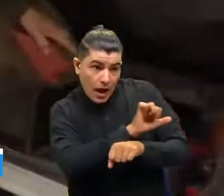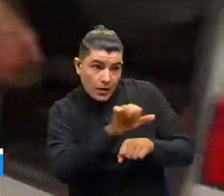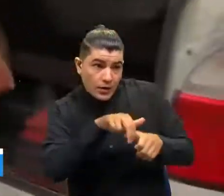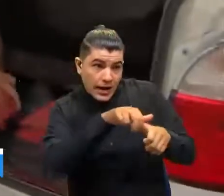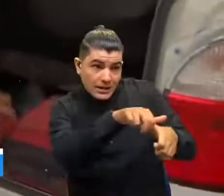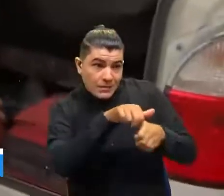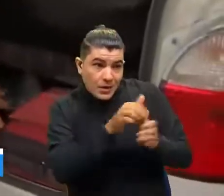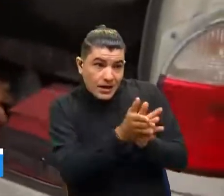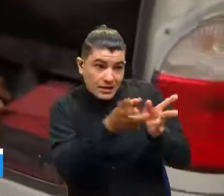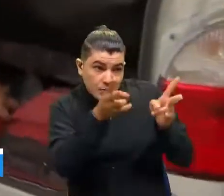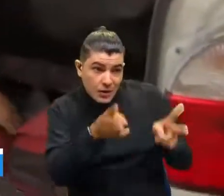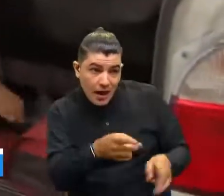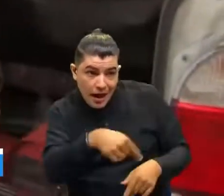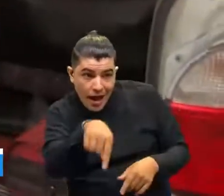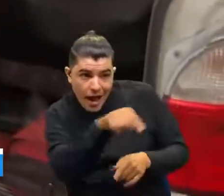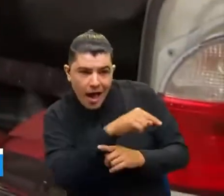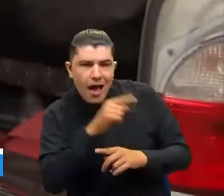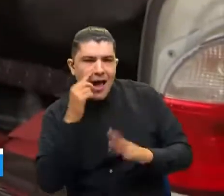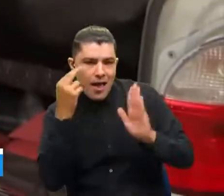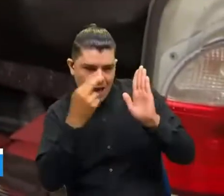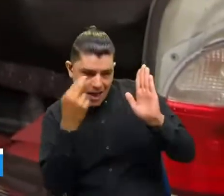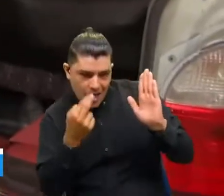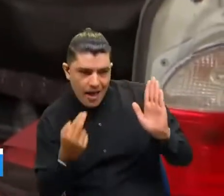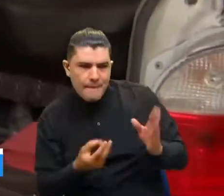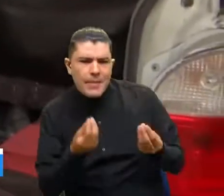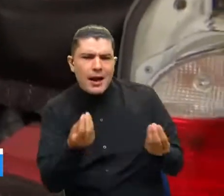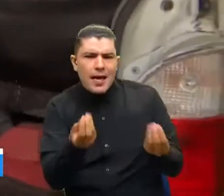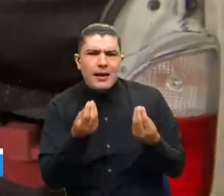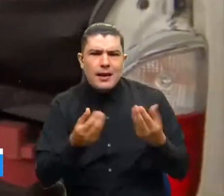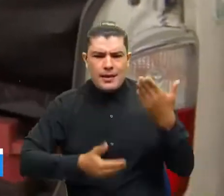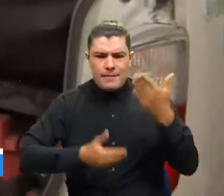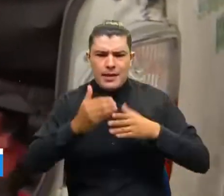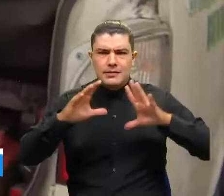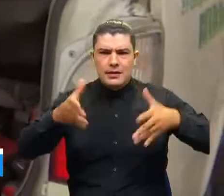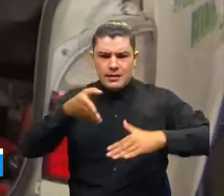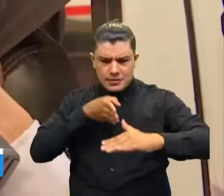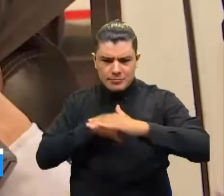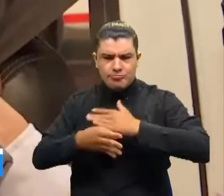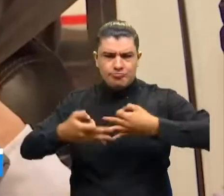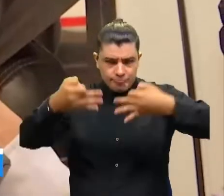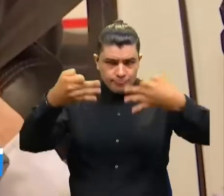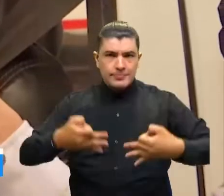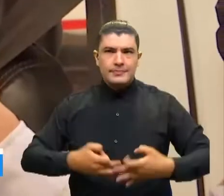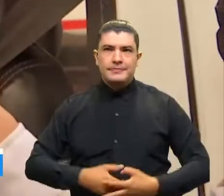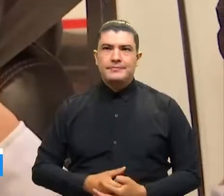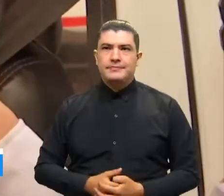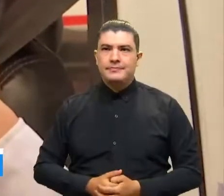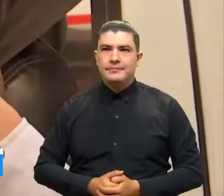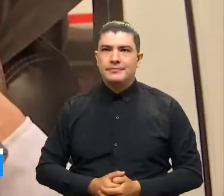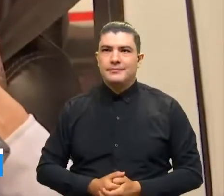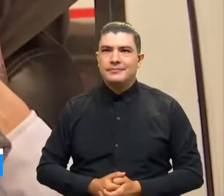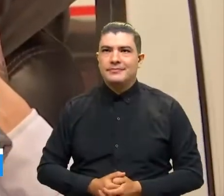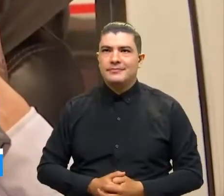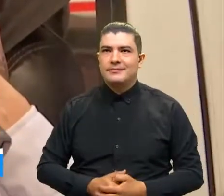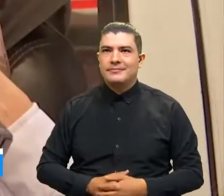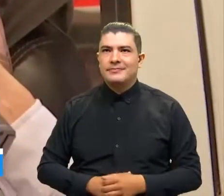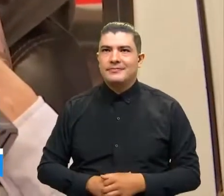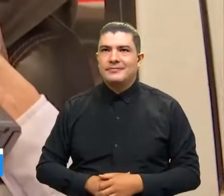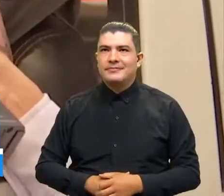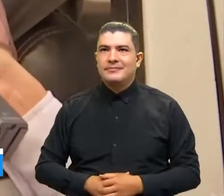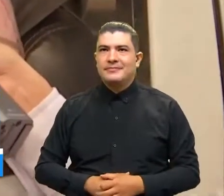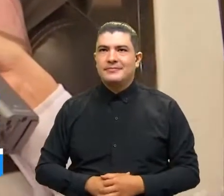estudiantes con el propósito de garantizar un retorno a clases seguro así empezamos ruta y